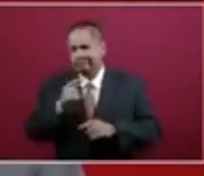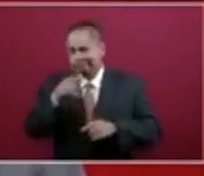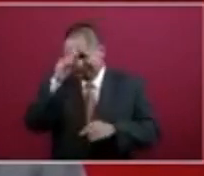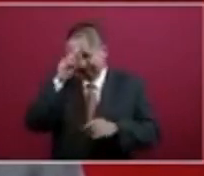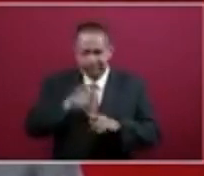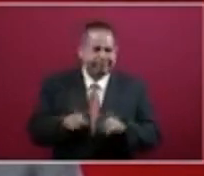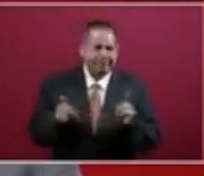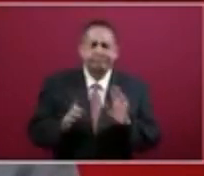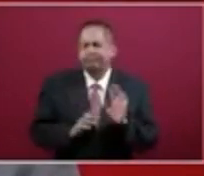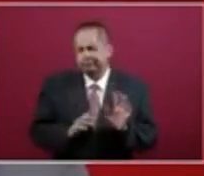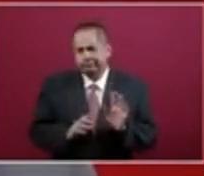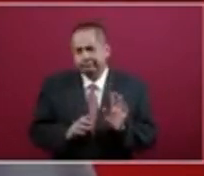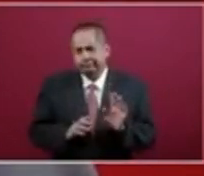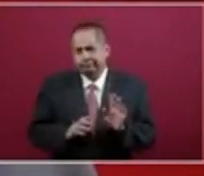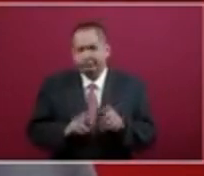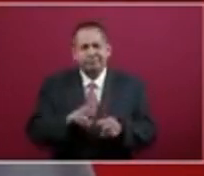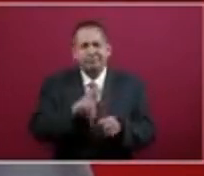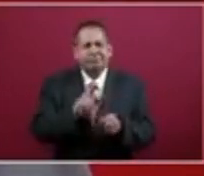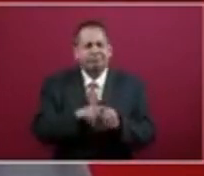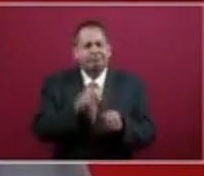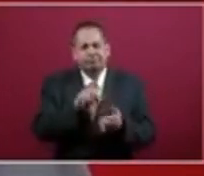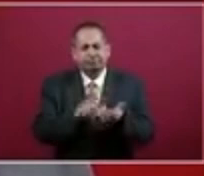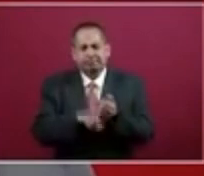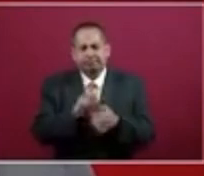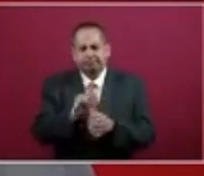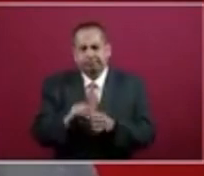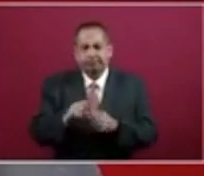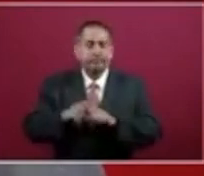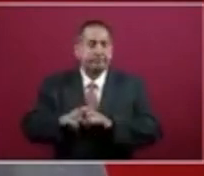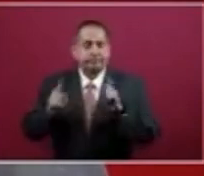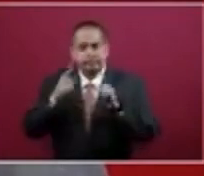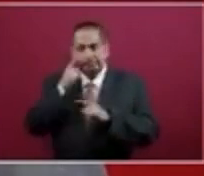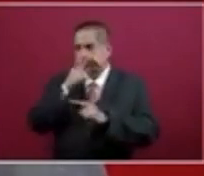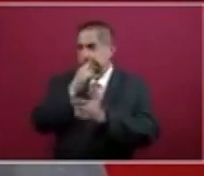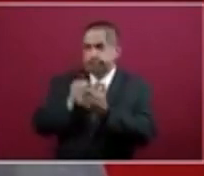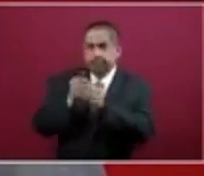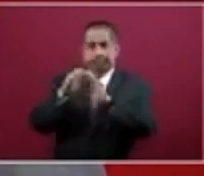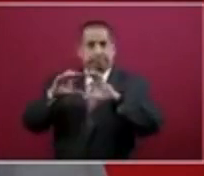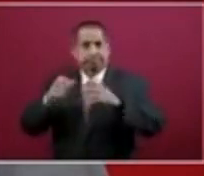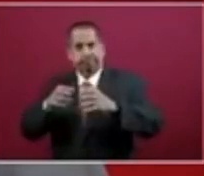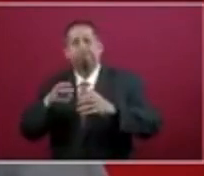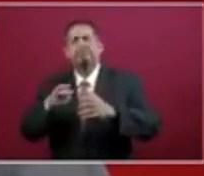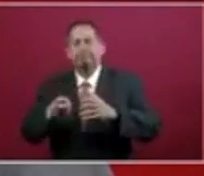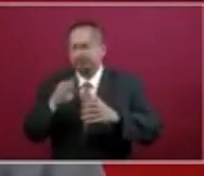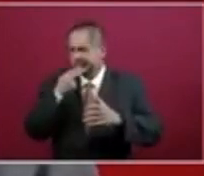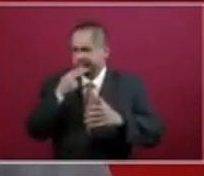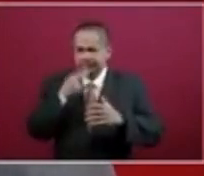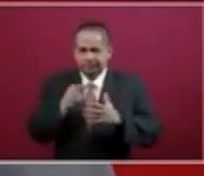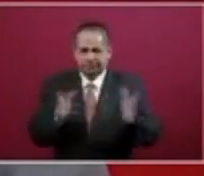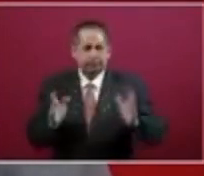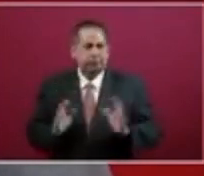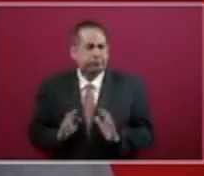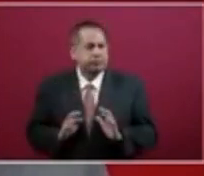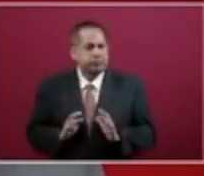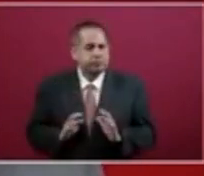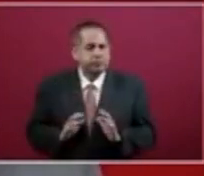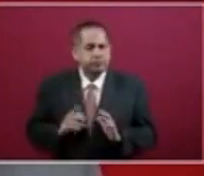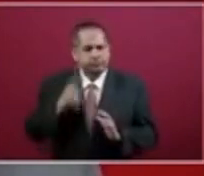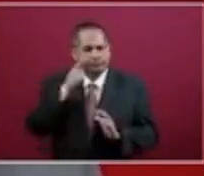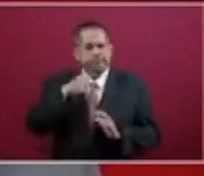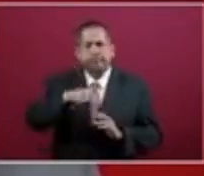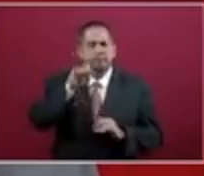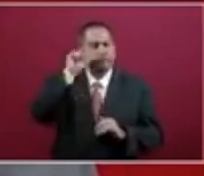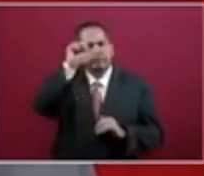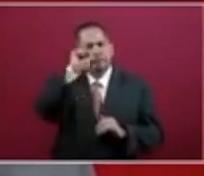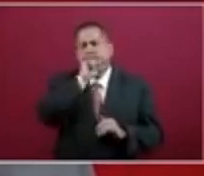discrepancias, eso es consustancial a la democracia. El presidente adelantó que el próximo lunes dará a conocer el informe